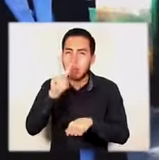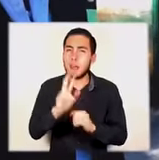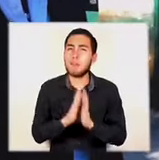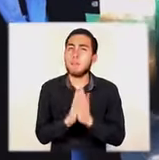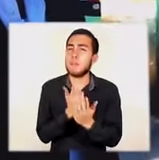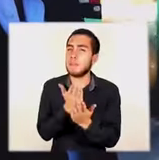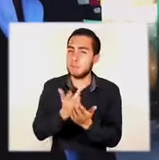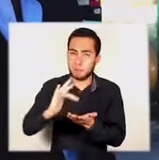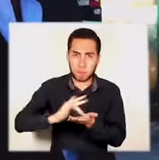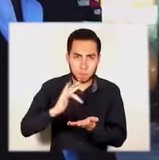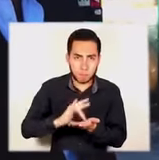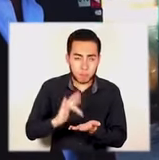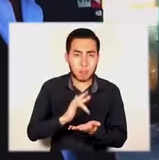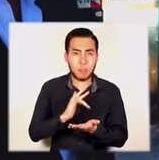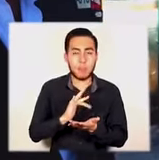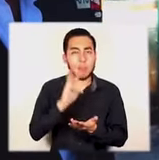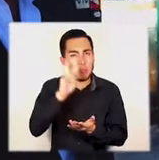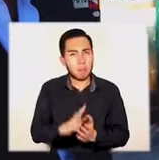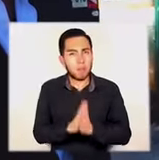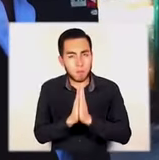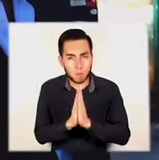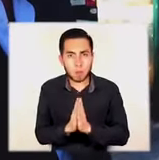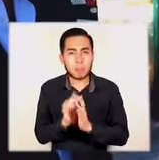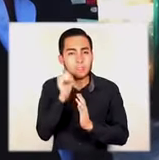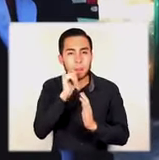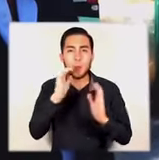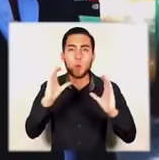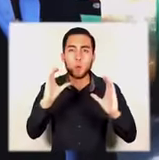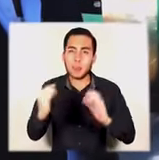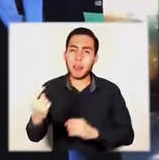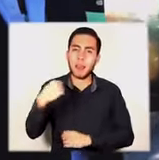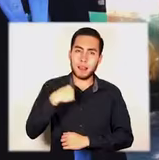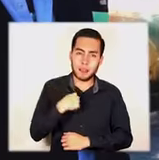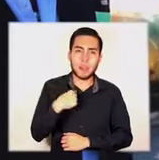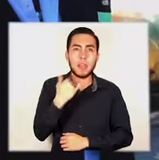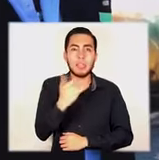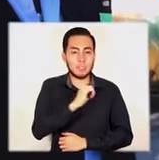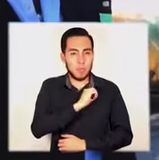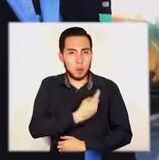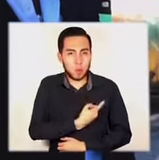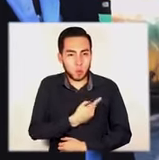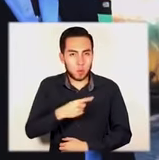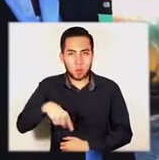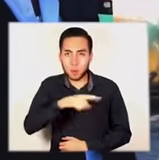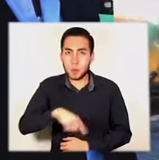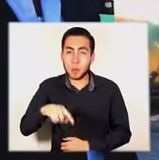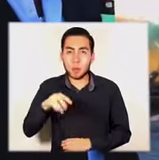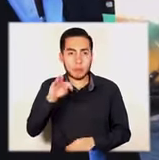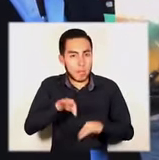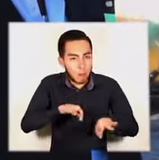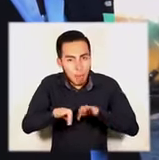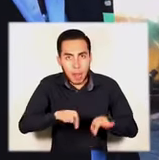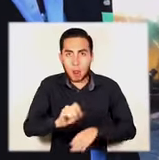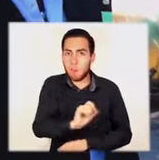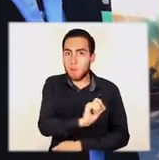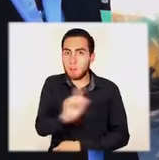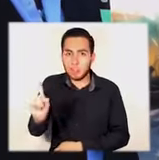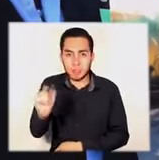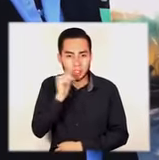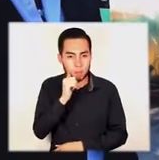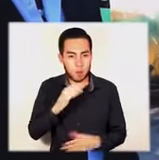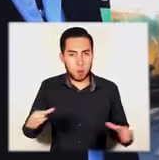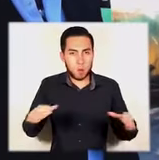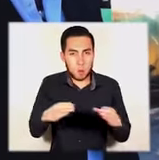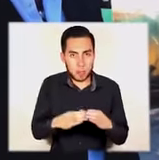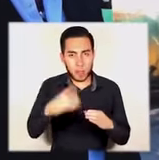apoyen. Que nos apoyen, por favor, cuidando y protegiendo al personal de salud, que estamos trabajando de manera profesional,